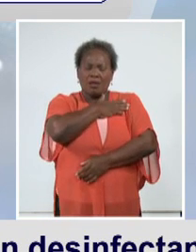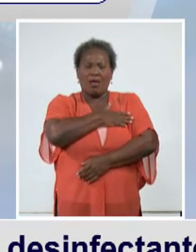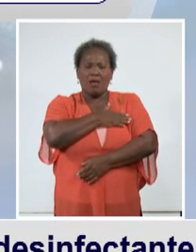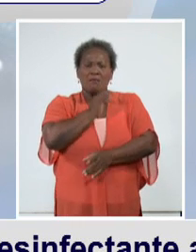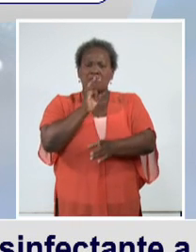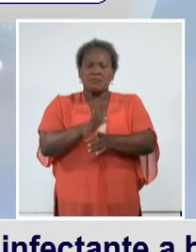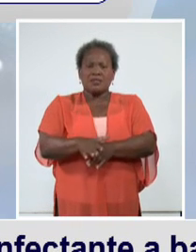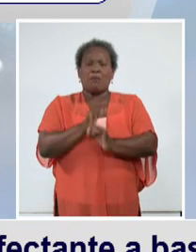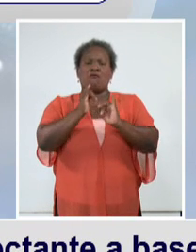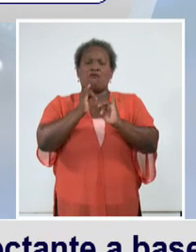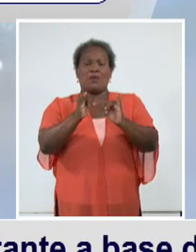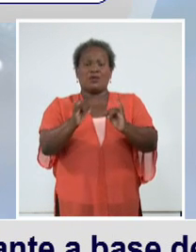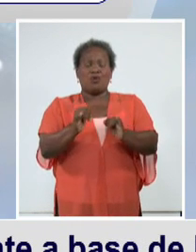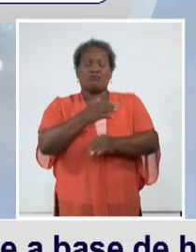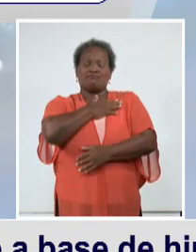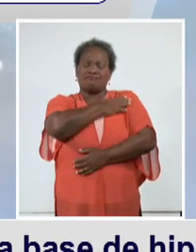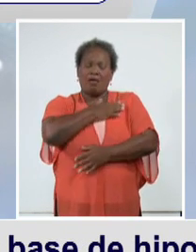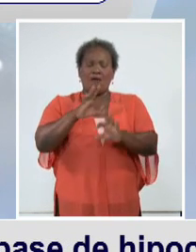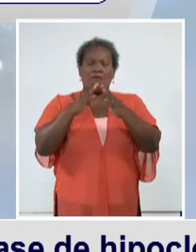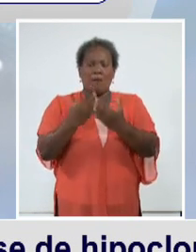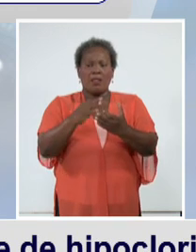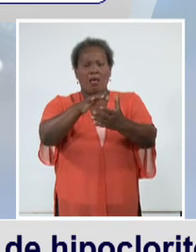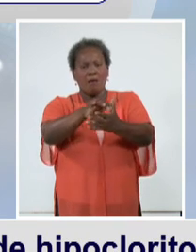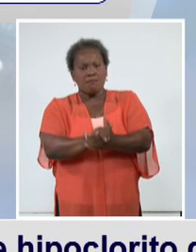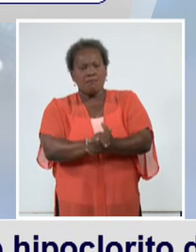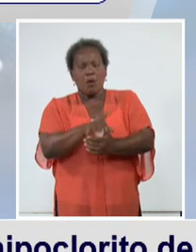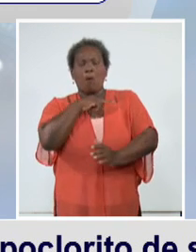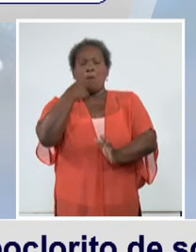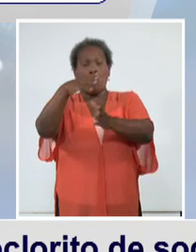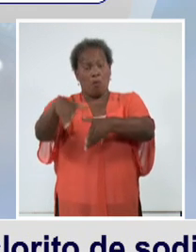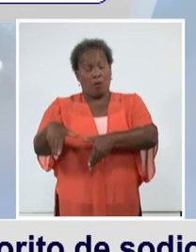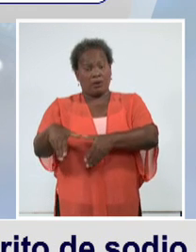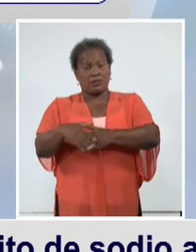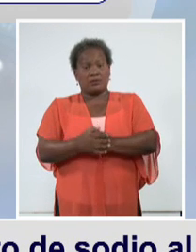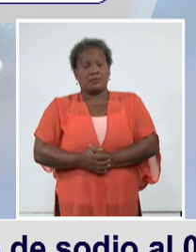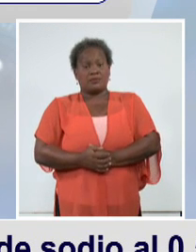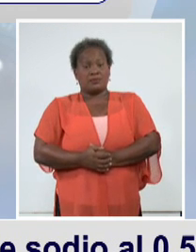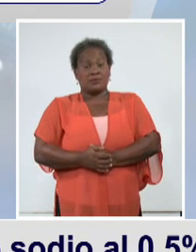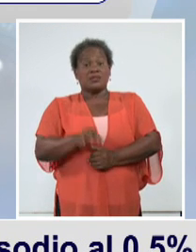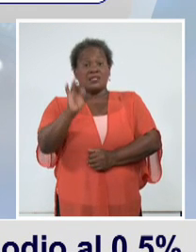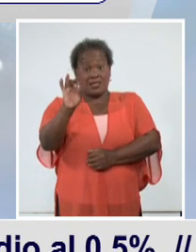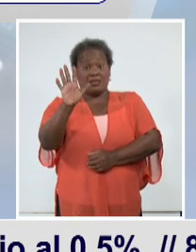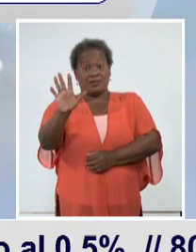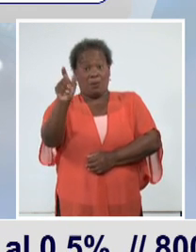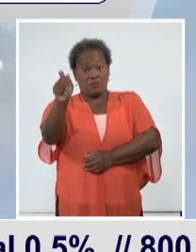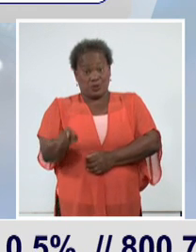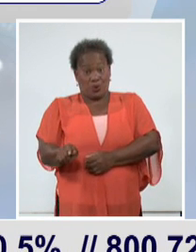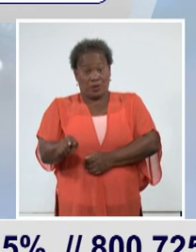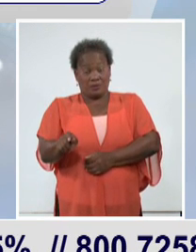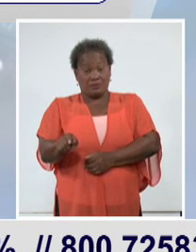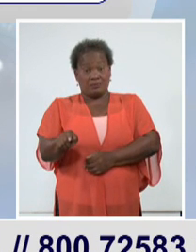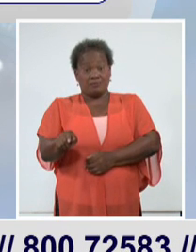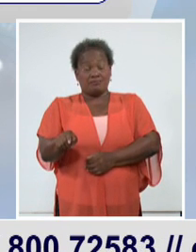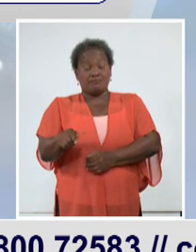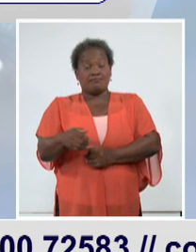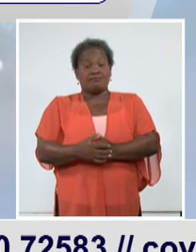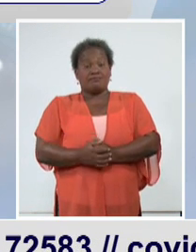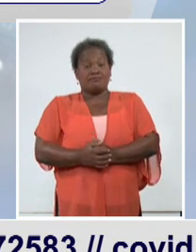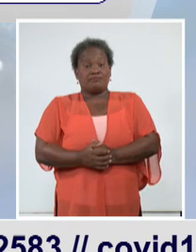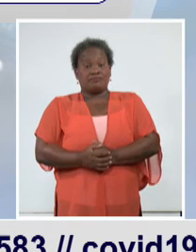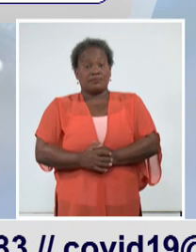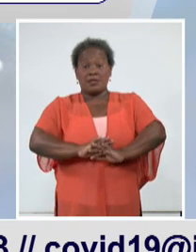nuestras condolencias a familiares y amistades por el fallecimiento de 75 personas, y con ellas ya